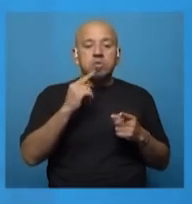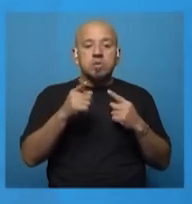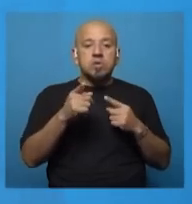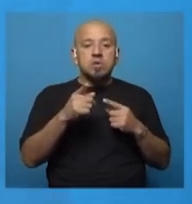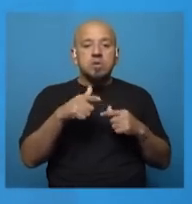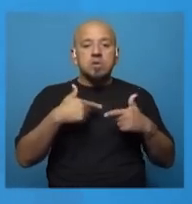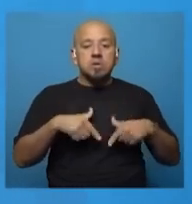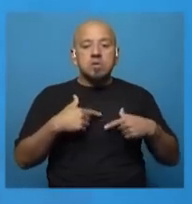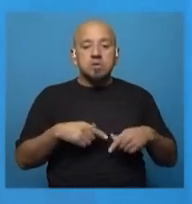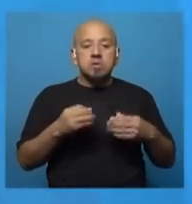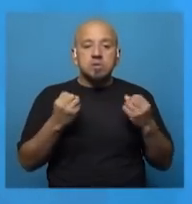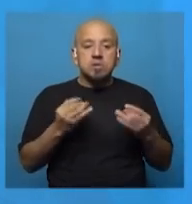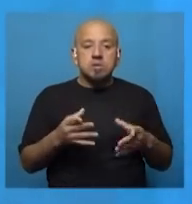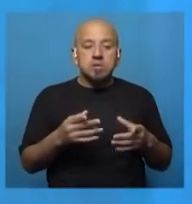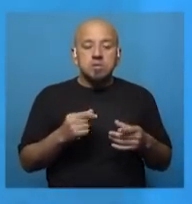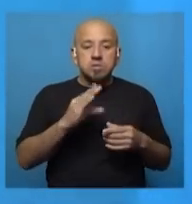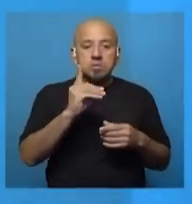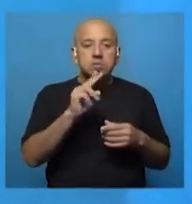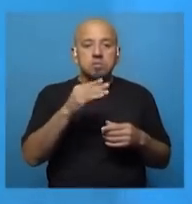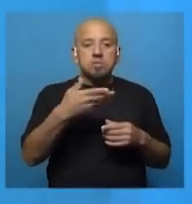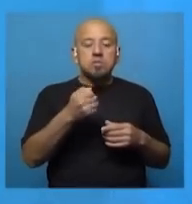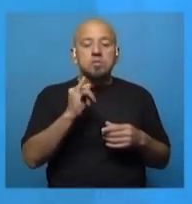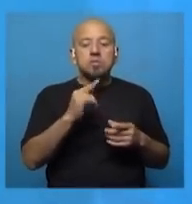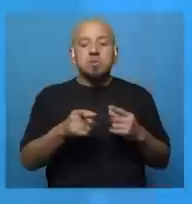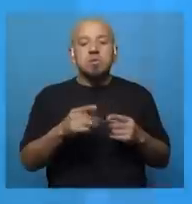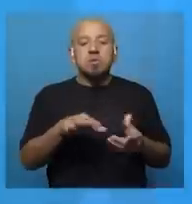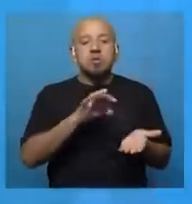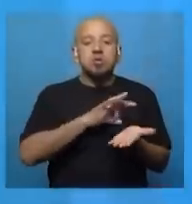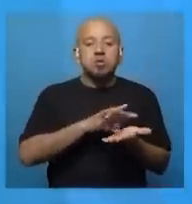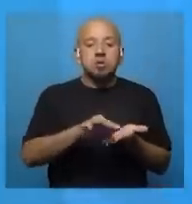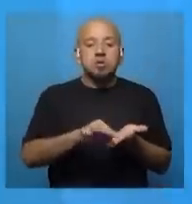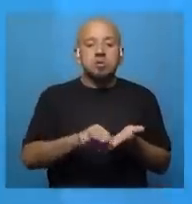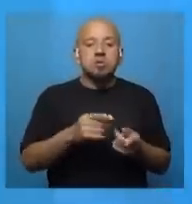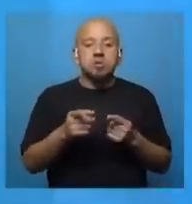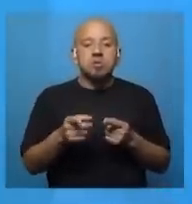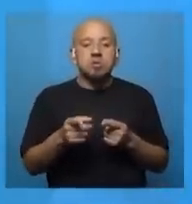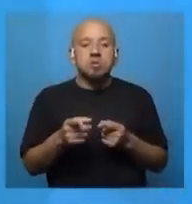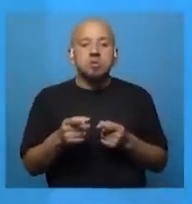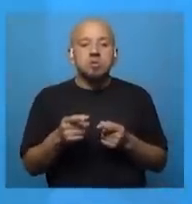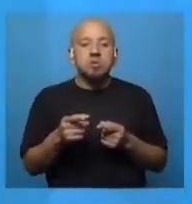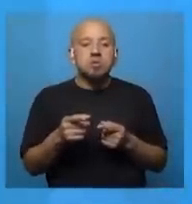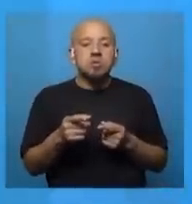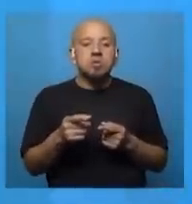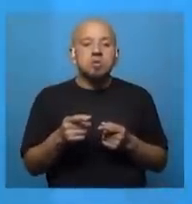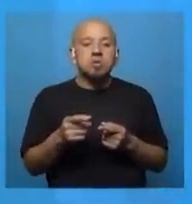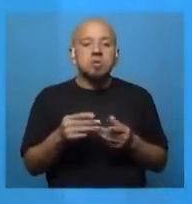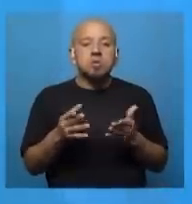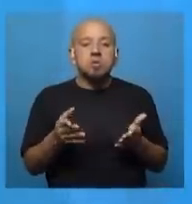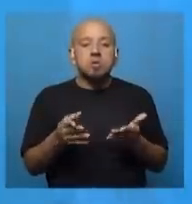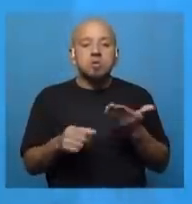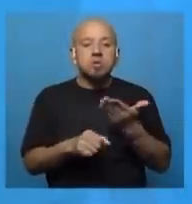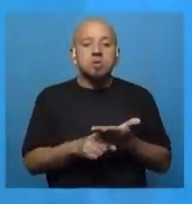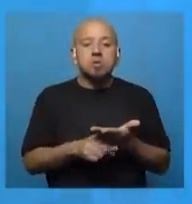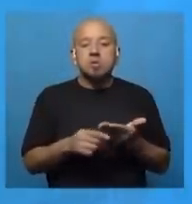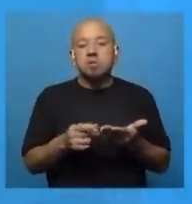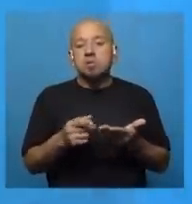cancillería porque desde Dubai los servicios diplomáticos los servicios consulares solicitaron